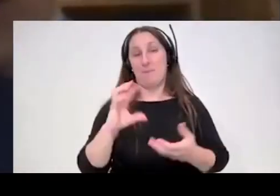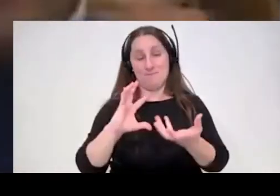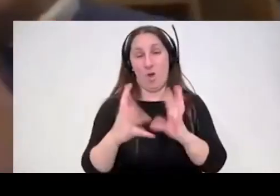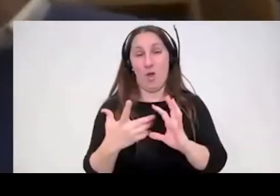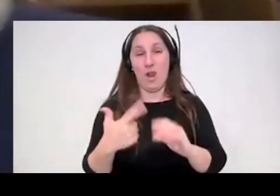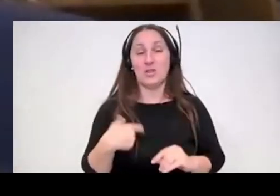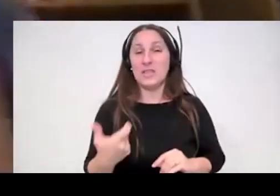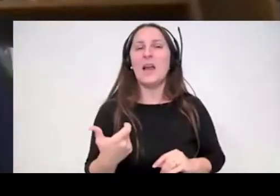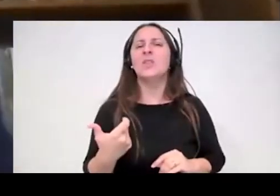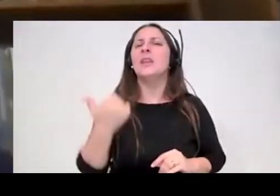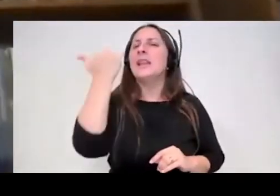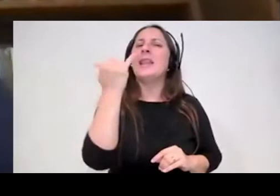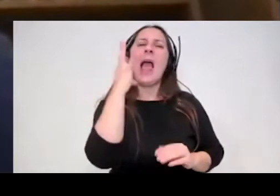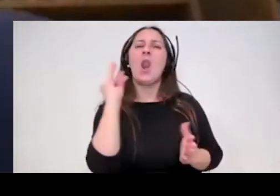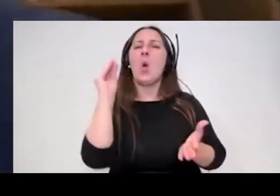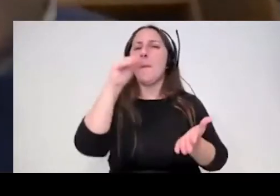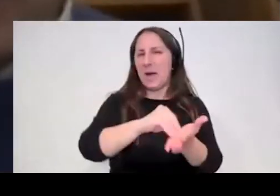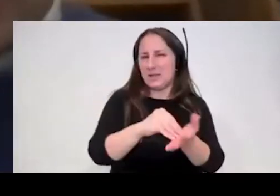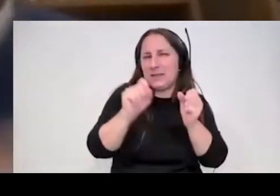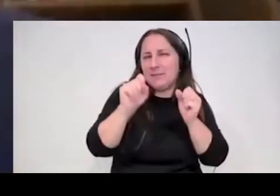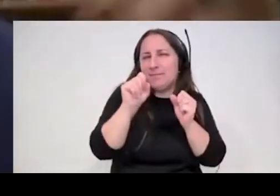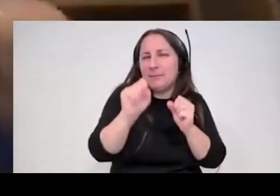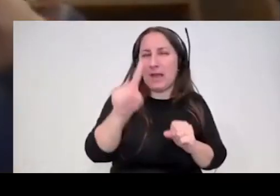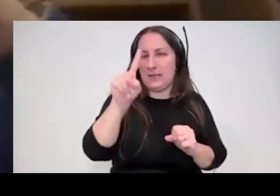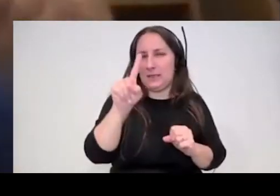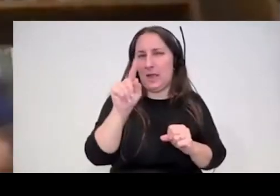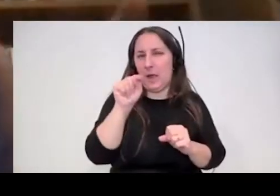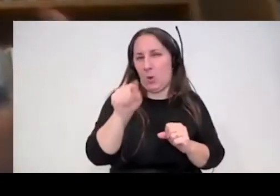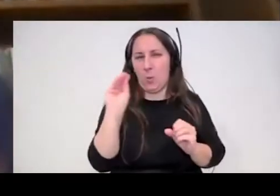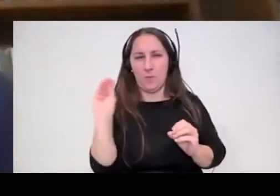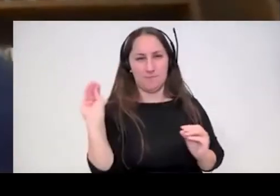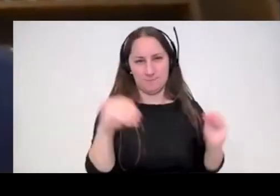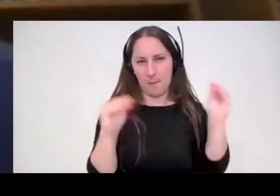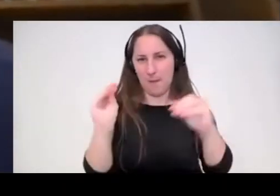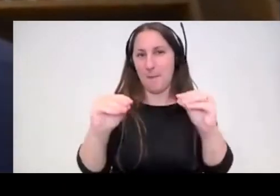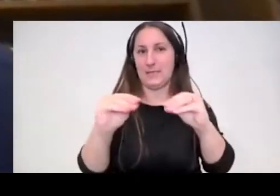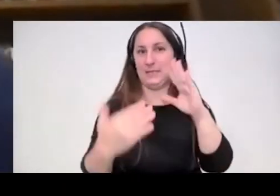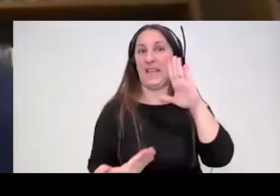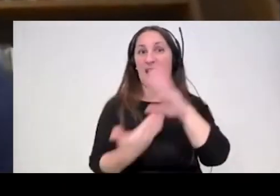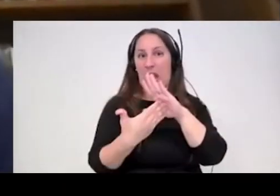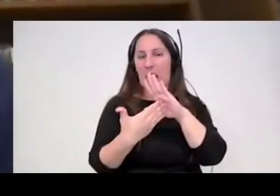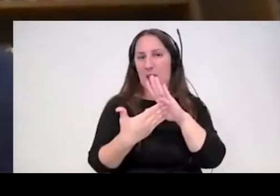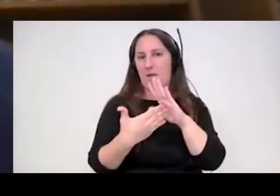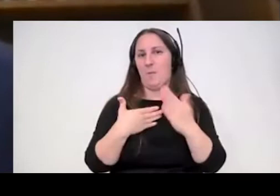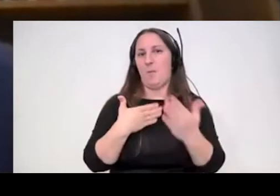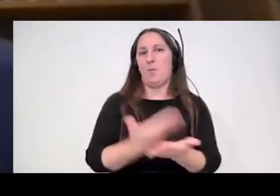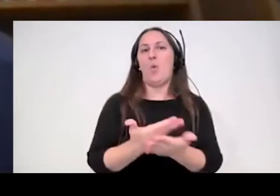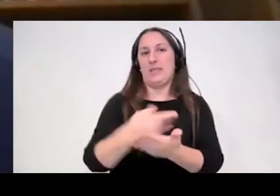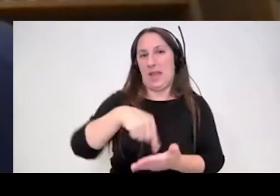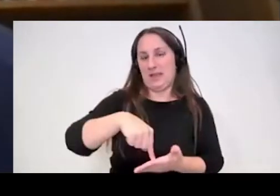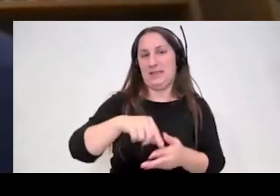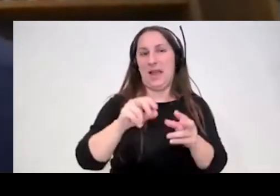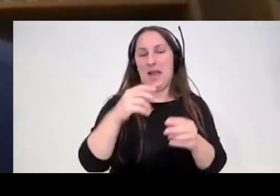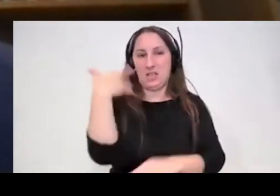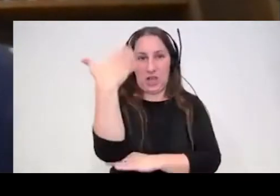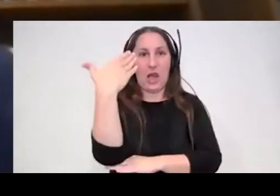tiene otra característica, y con esto voy a ir, creo que, complementando los elementos centrales que me propuse para la charla de hoy, y después quedo con